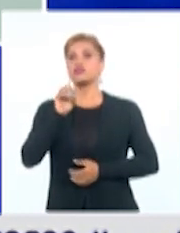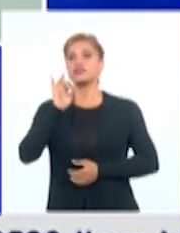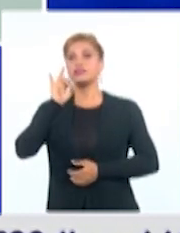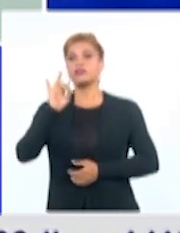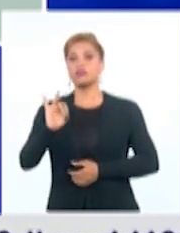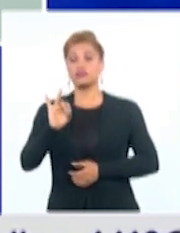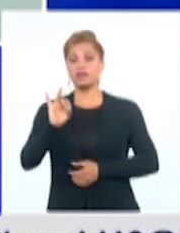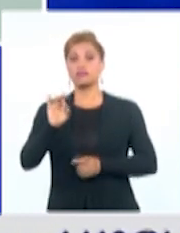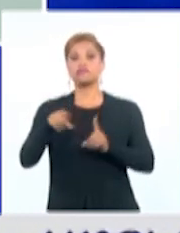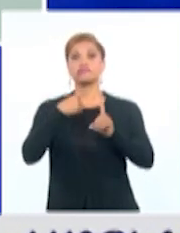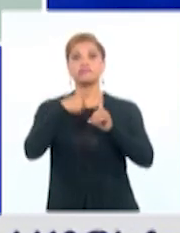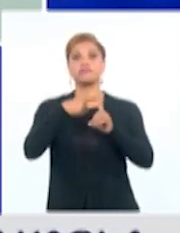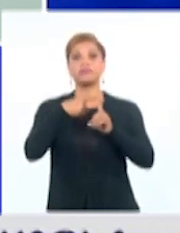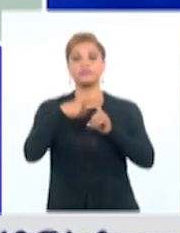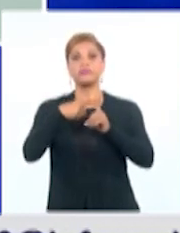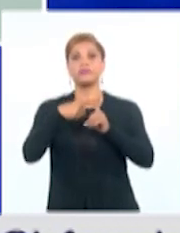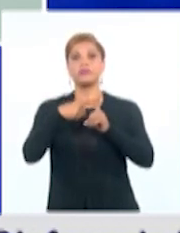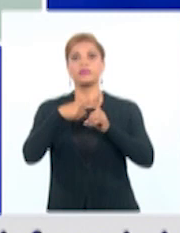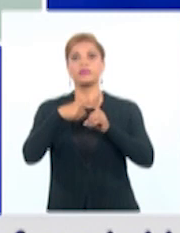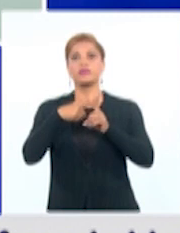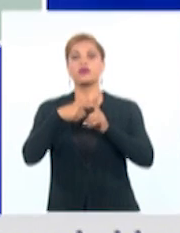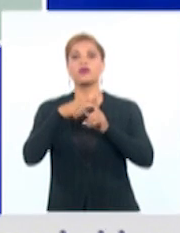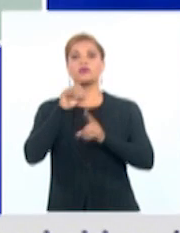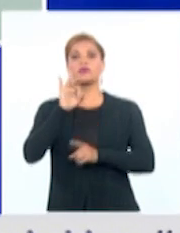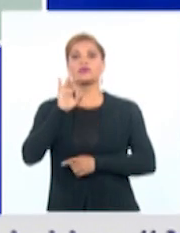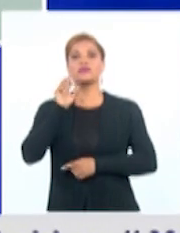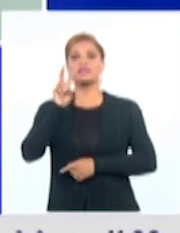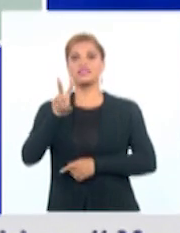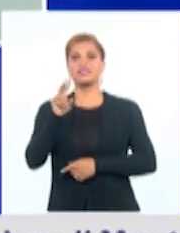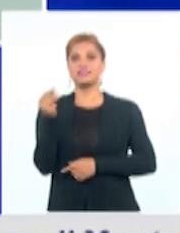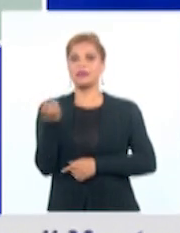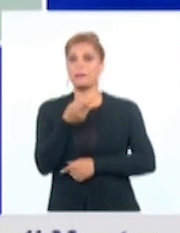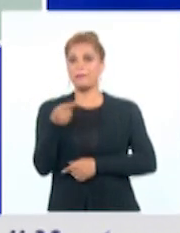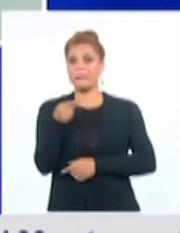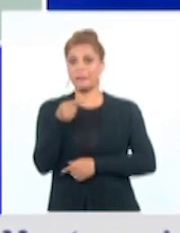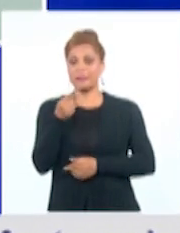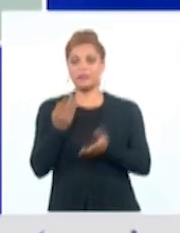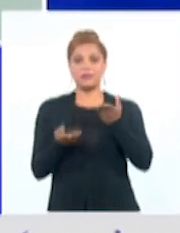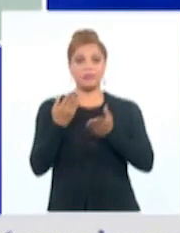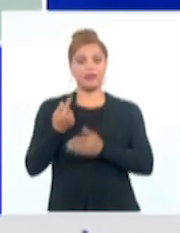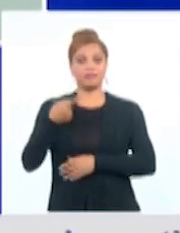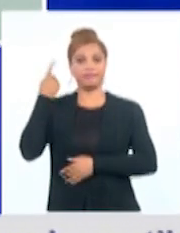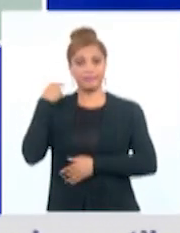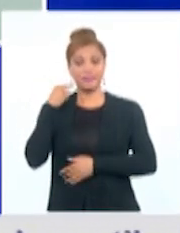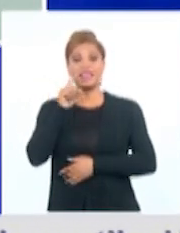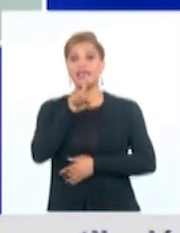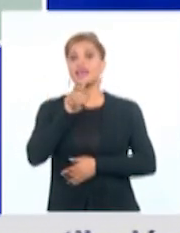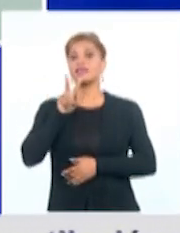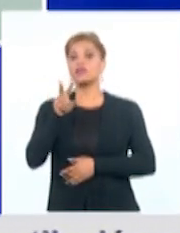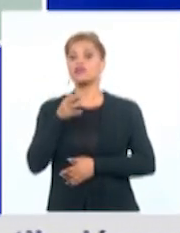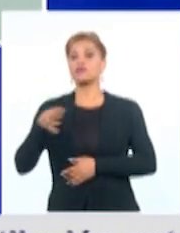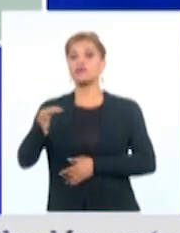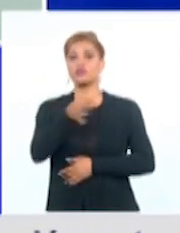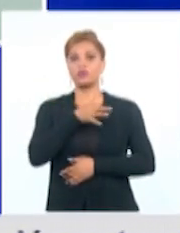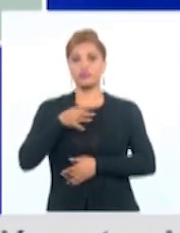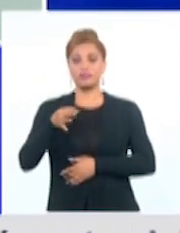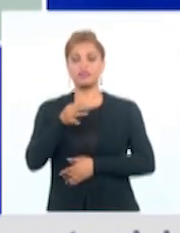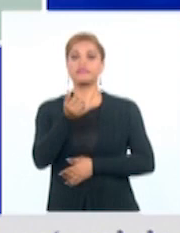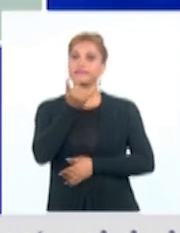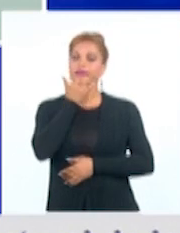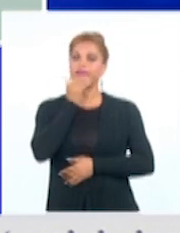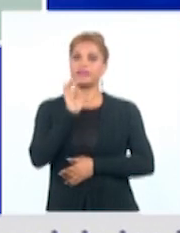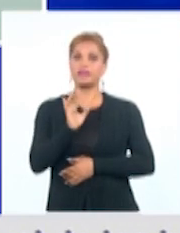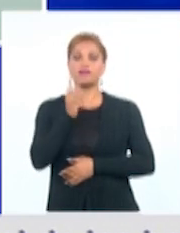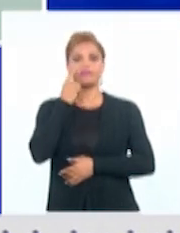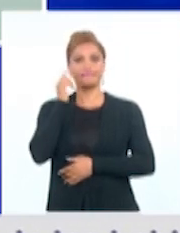casos positivos Holguín, 83 menos que los reportados la jornada anterior en 12 de sus 14 municipios, como lo